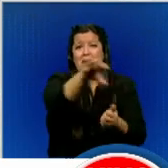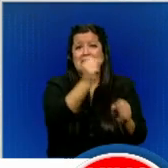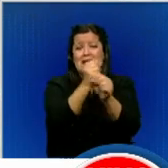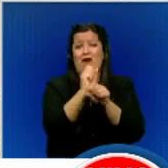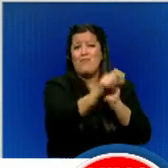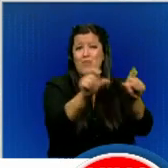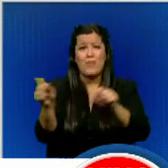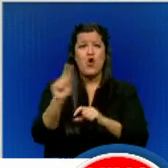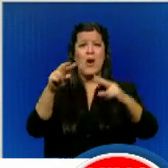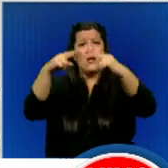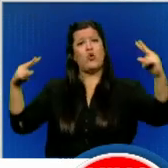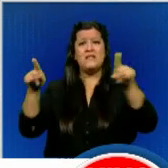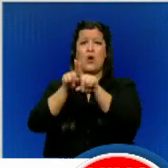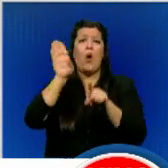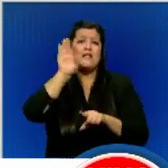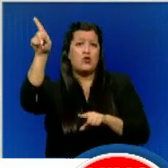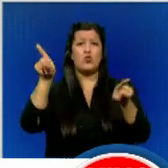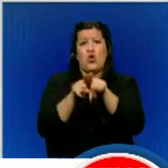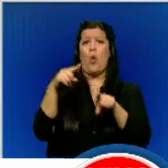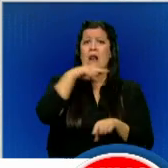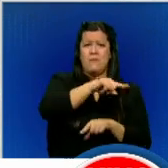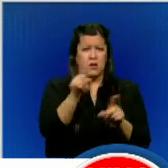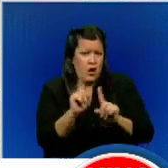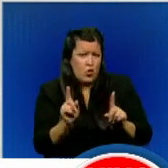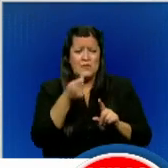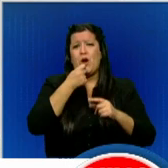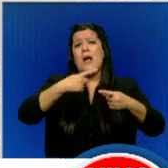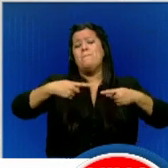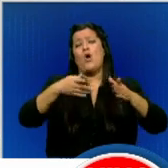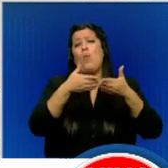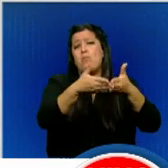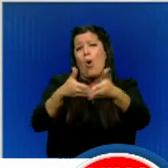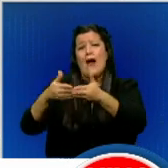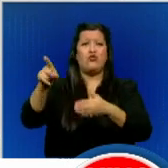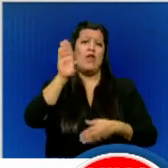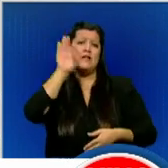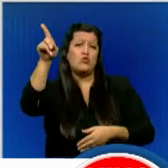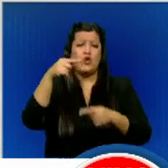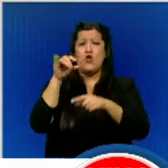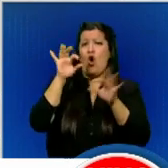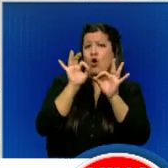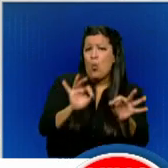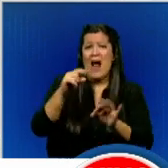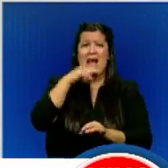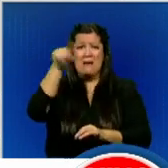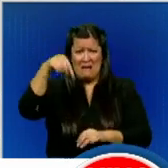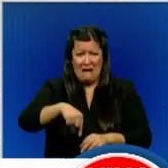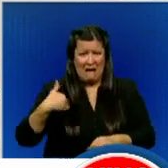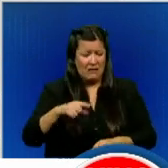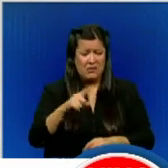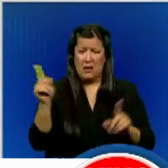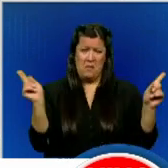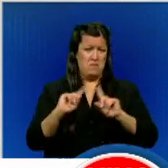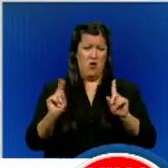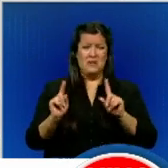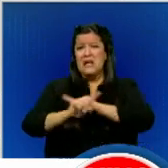tienen las autopistas de estados unidos o de alemania no tienen los puertos de eeuu de alemania y no tienen